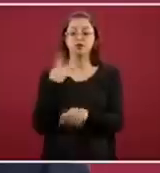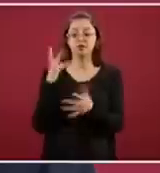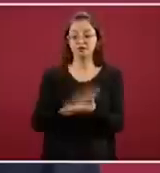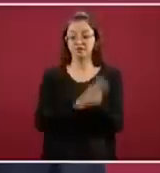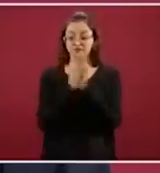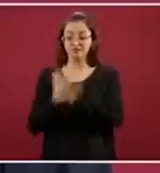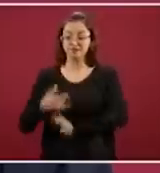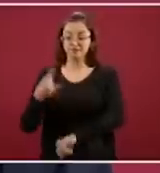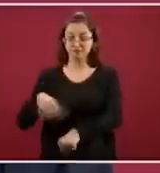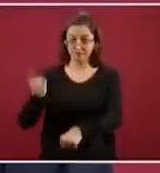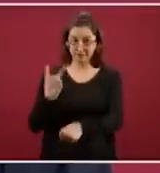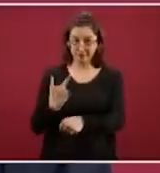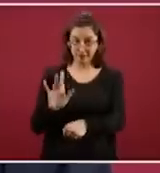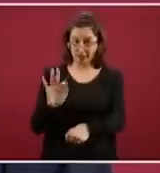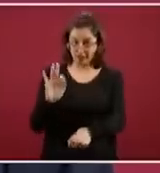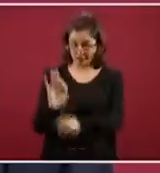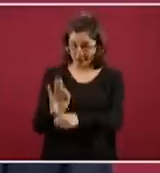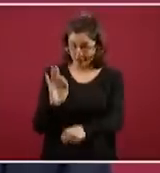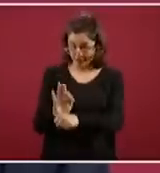pato.